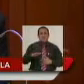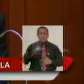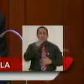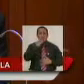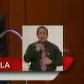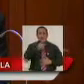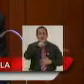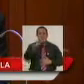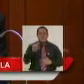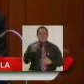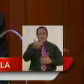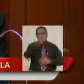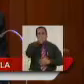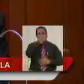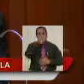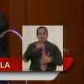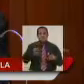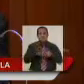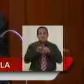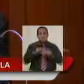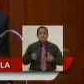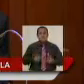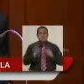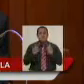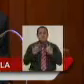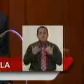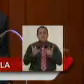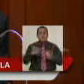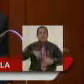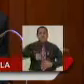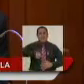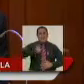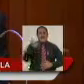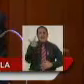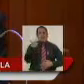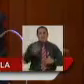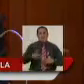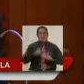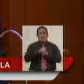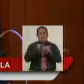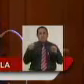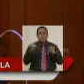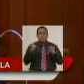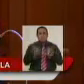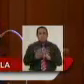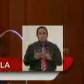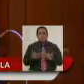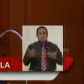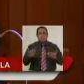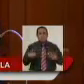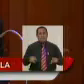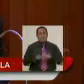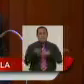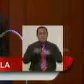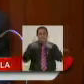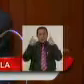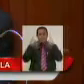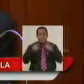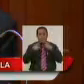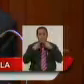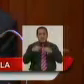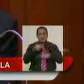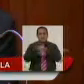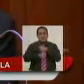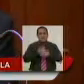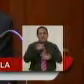mujeres secuestradas. Y se han recuperado también armas y explosivos. Con estas acciones y esta estrategia, entre